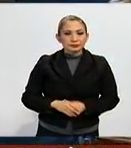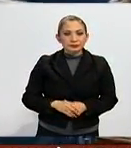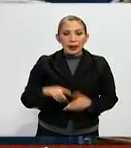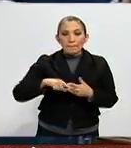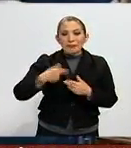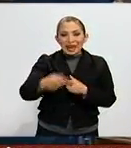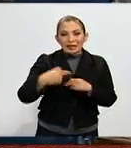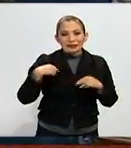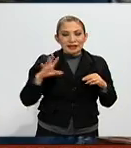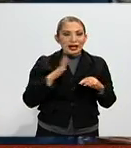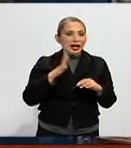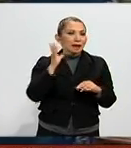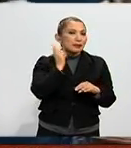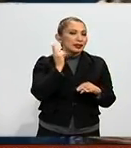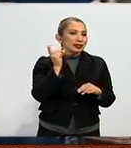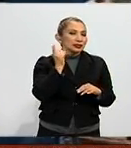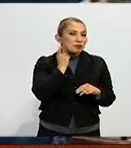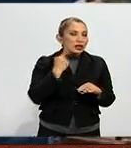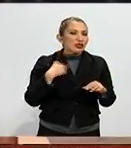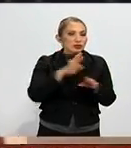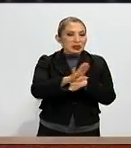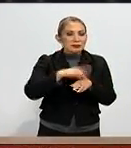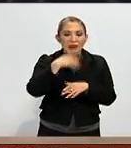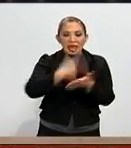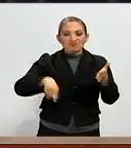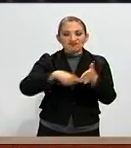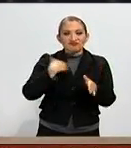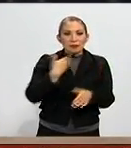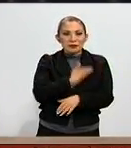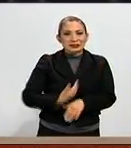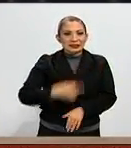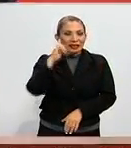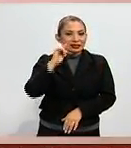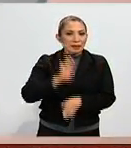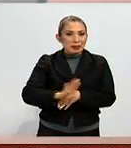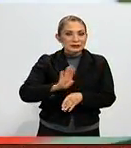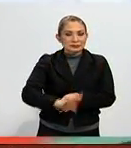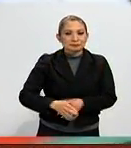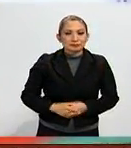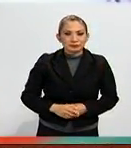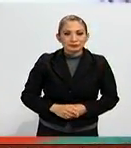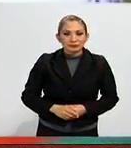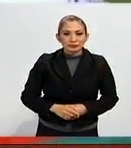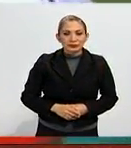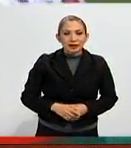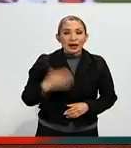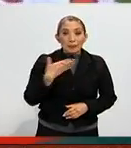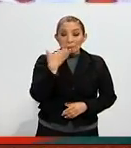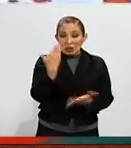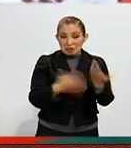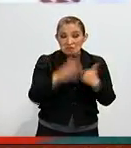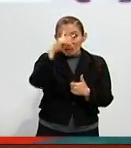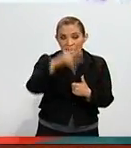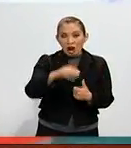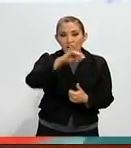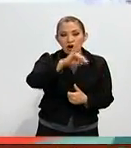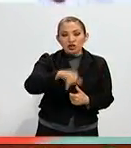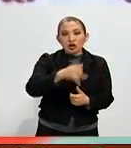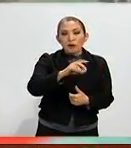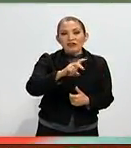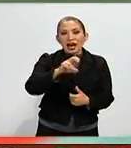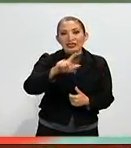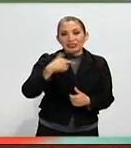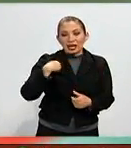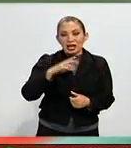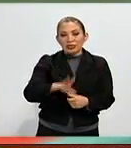Inicia en el Congreso de Brasil análisis para destituir a la presidenta Dilma Rousseff. Debut victorioso del mexicano Giovanni Gallardo con